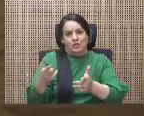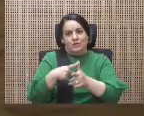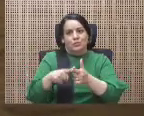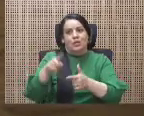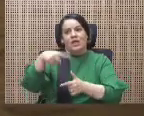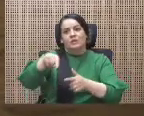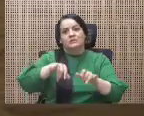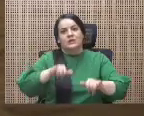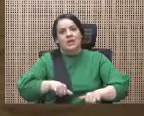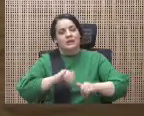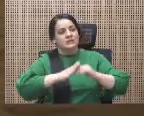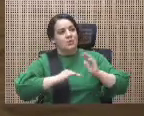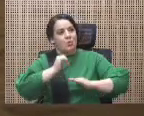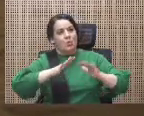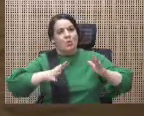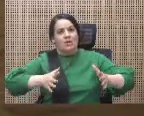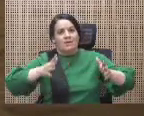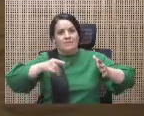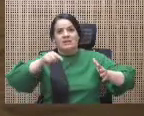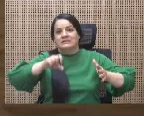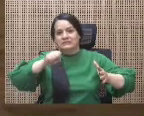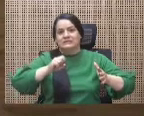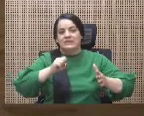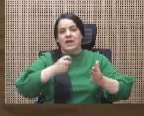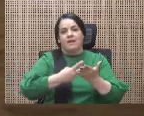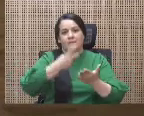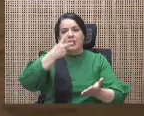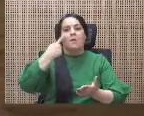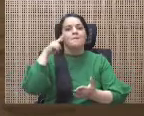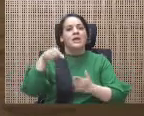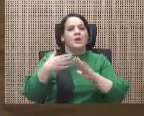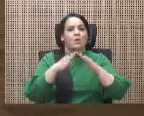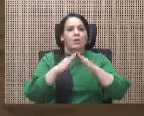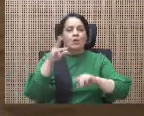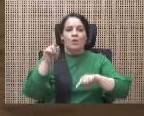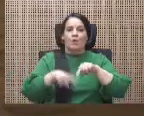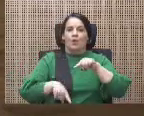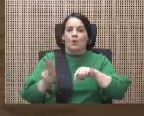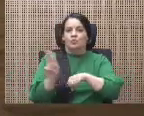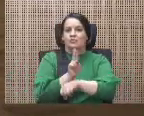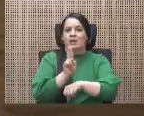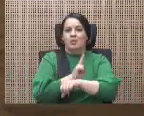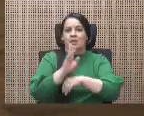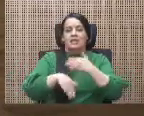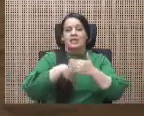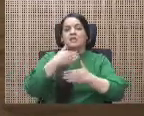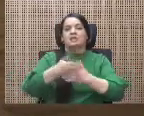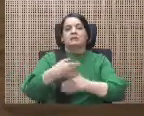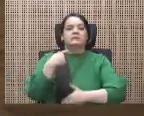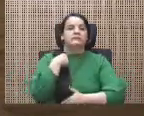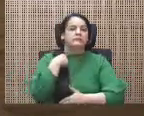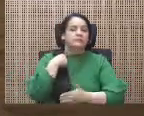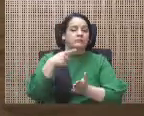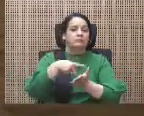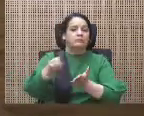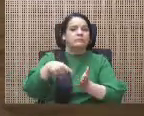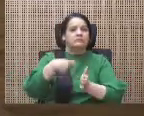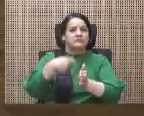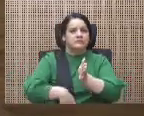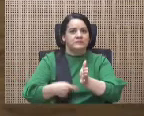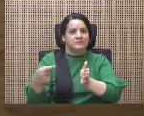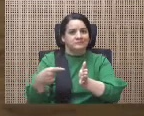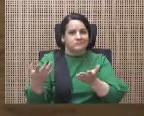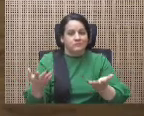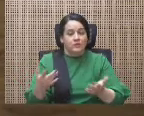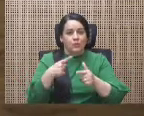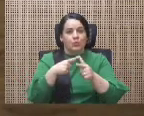con un inmueble, que claro que es valioso para la comunidad, no poder usarlo y que más bien salga más caro por tener que pagar ese impuesto. Con este